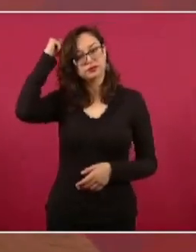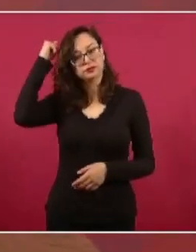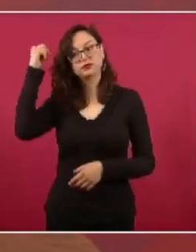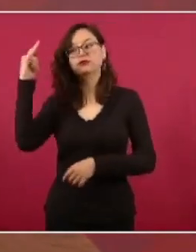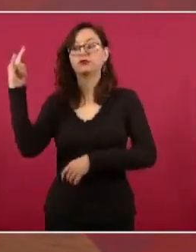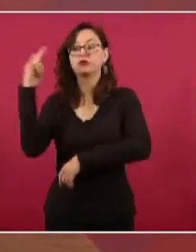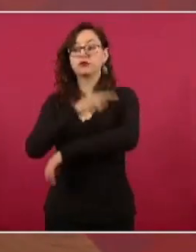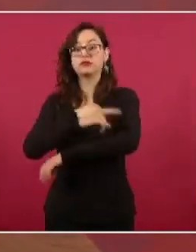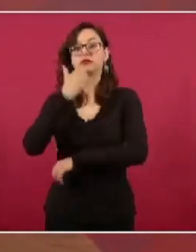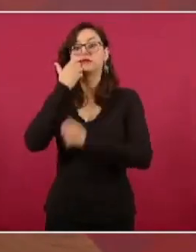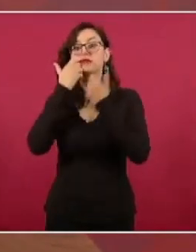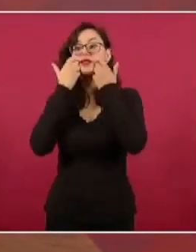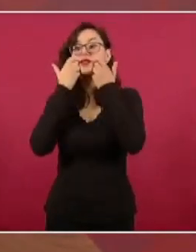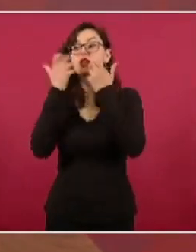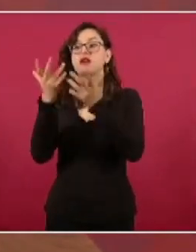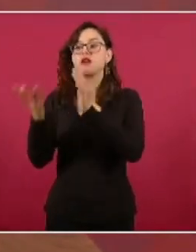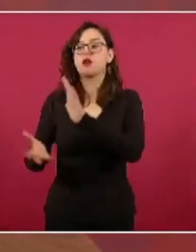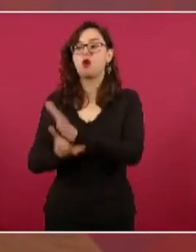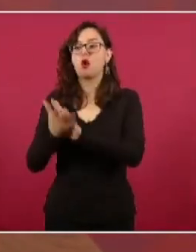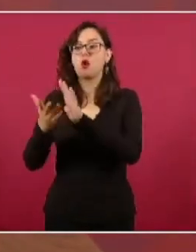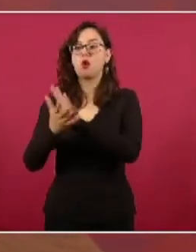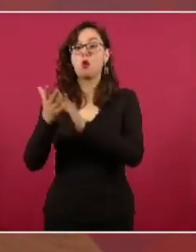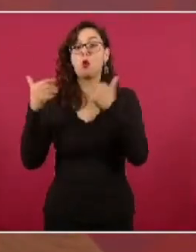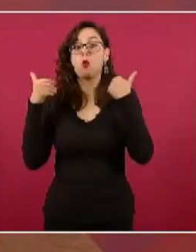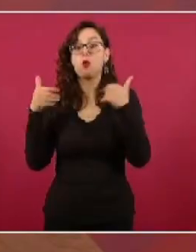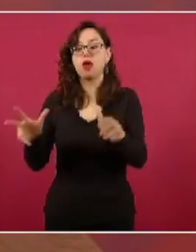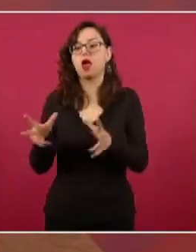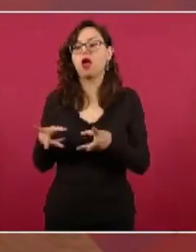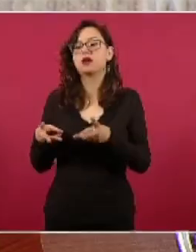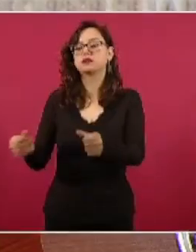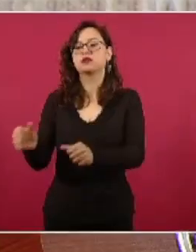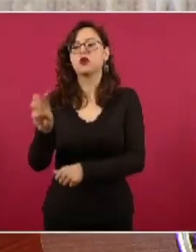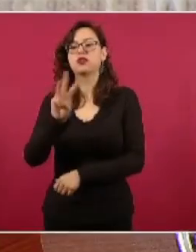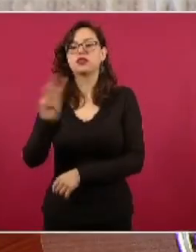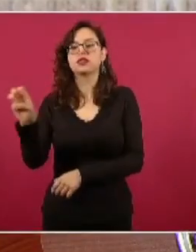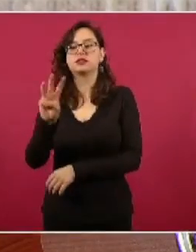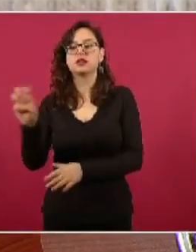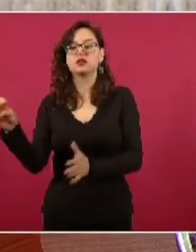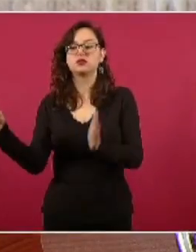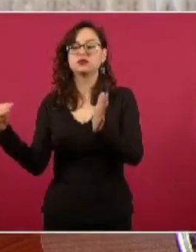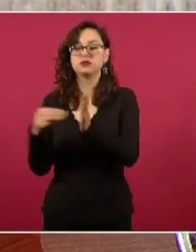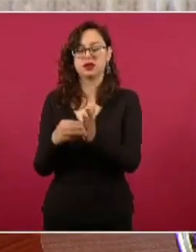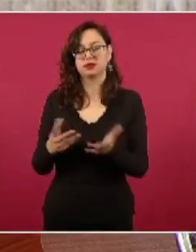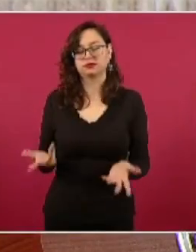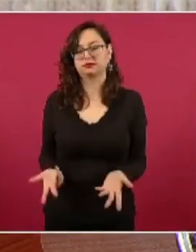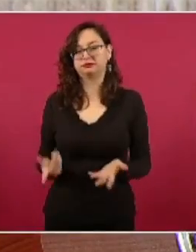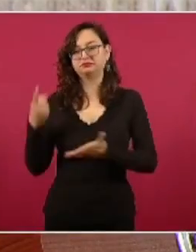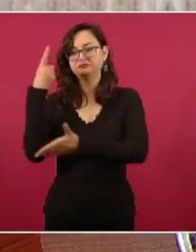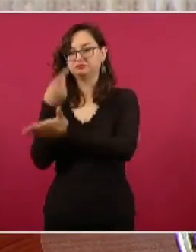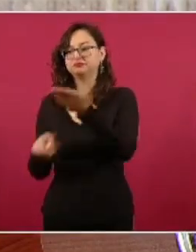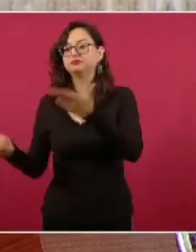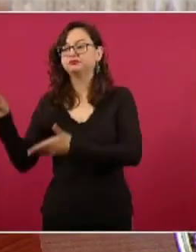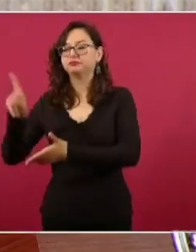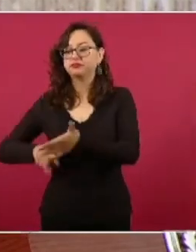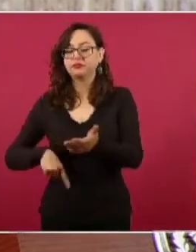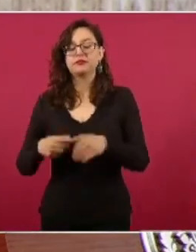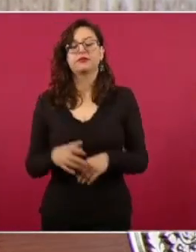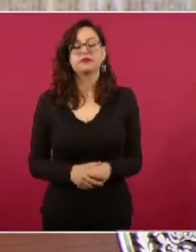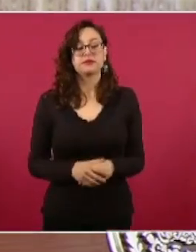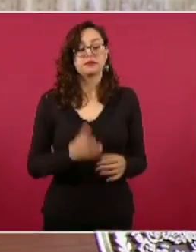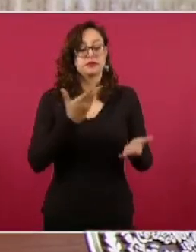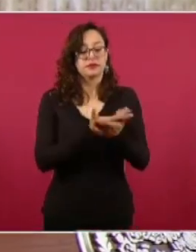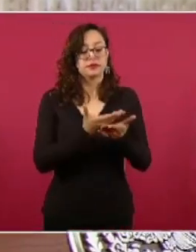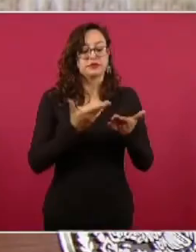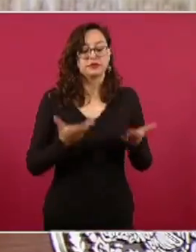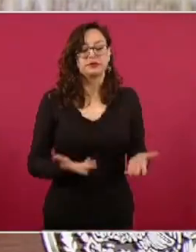70,000, 75,000 que costó el nuevo aeropuerto, que ya está terminado, aún pagando,